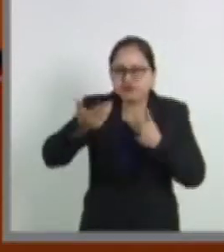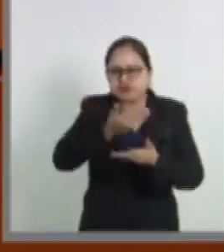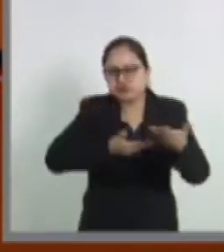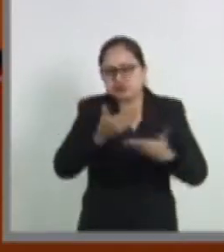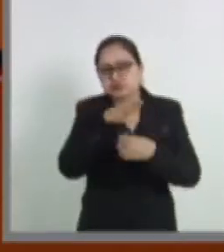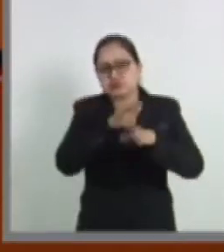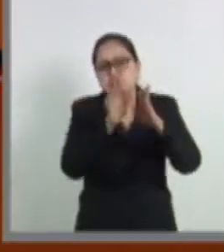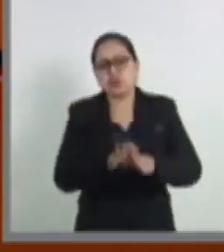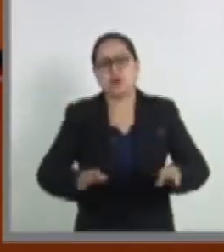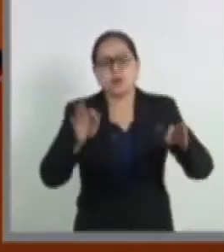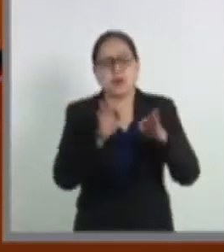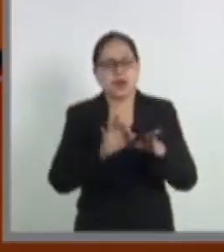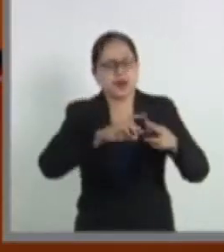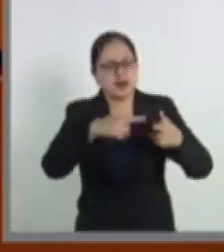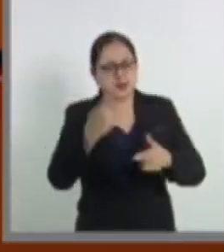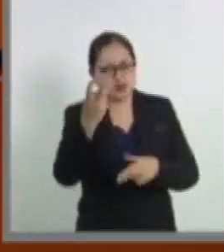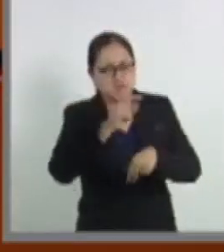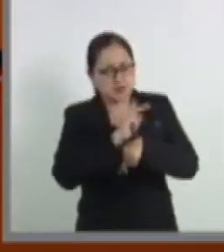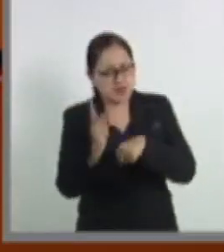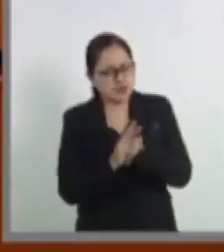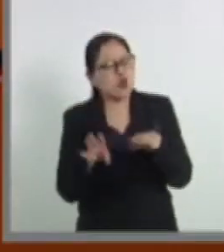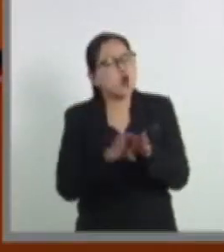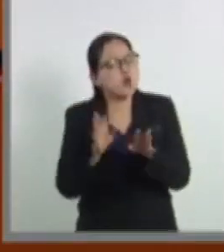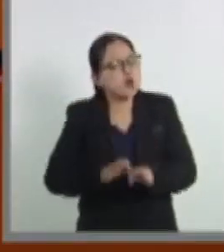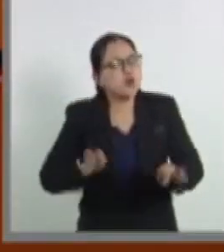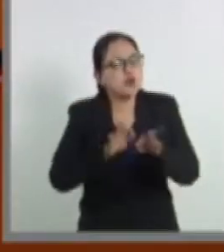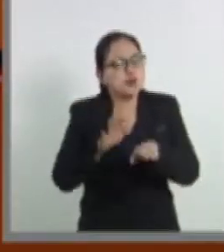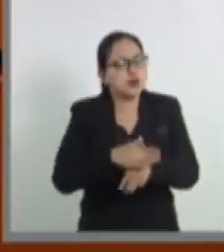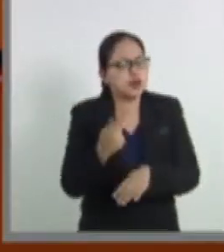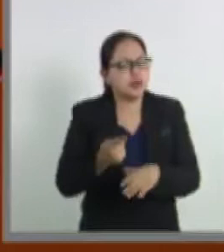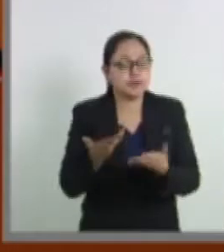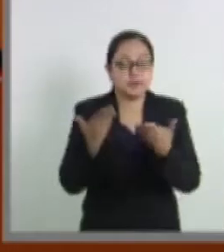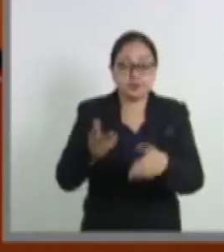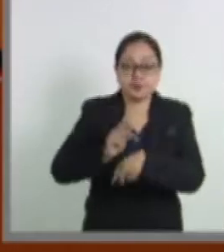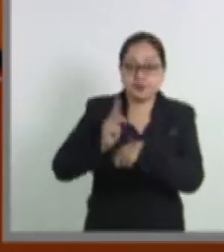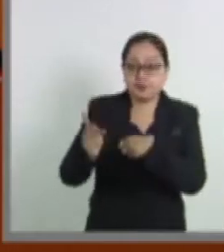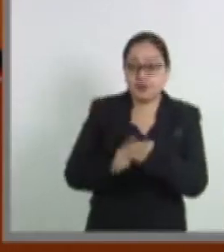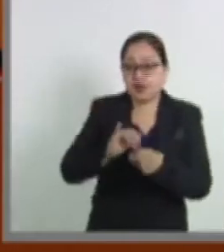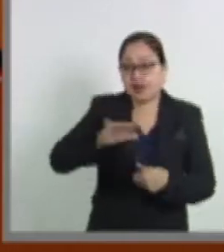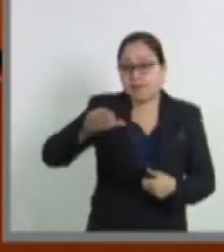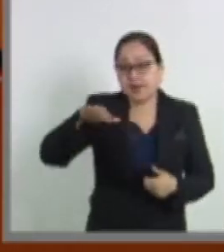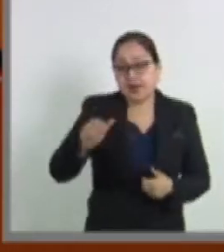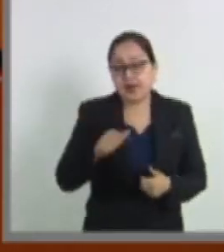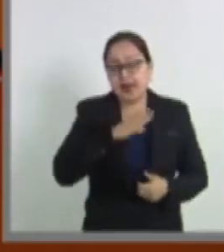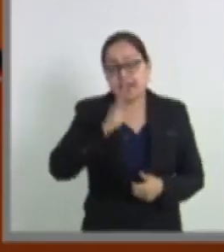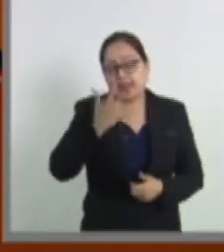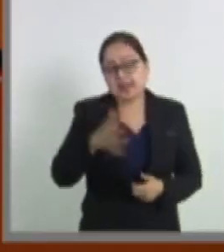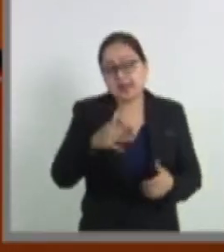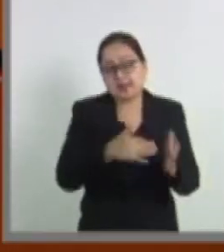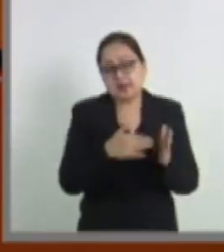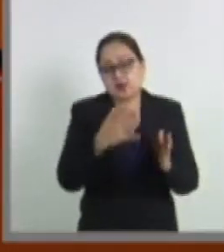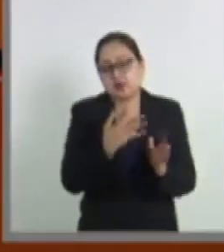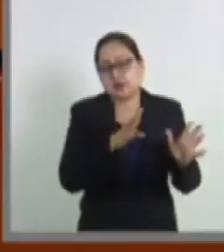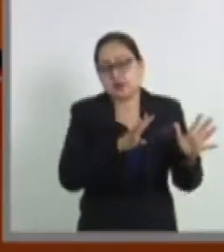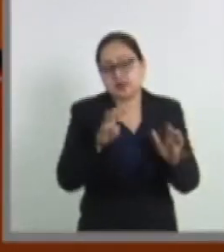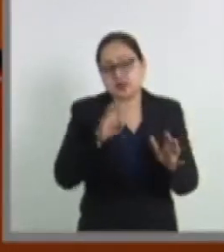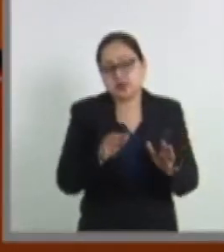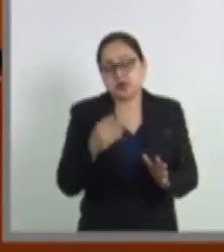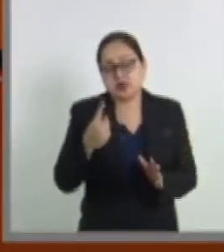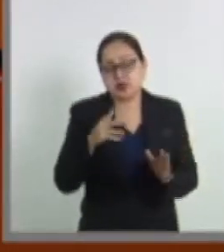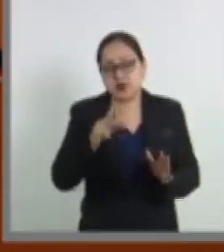relación con este país caribeño. Jamaica tiene una superficie de 10.991